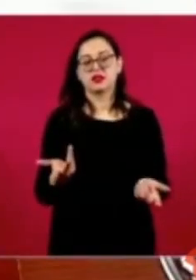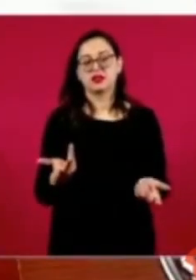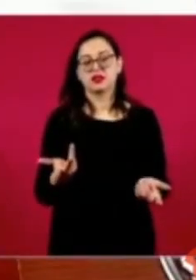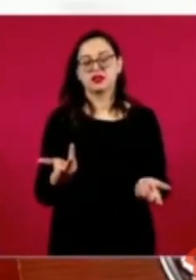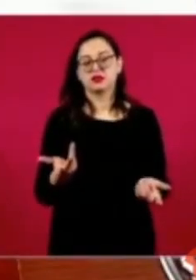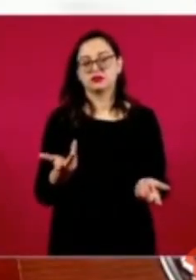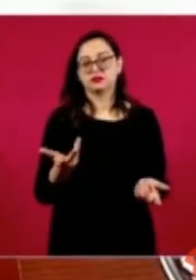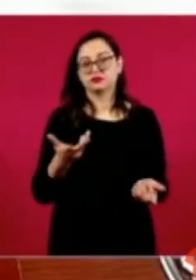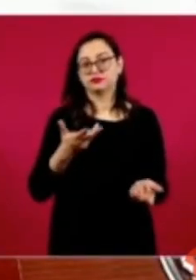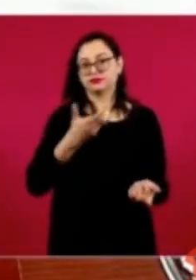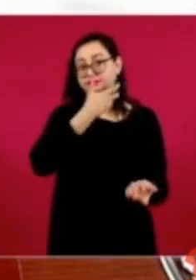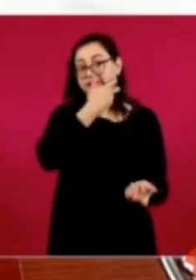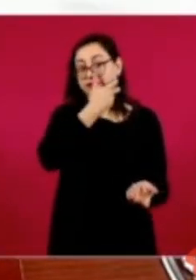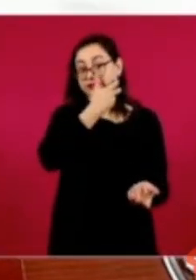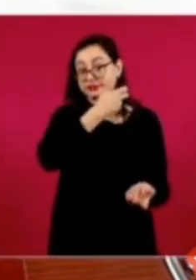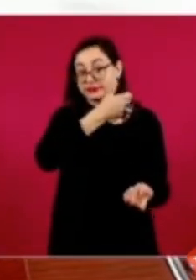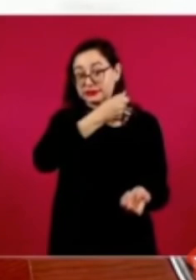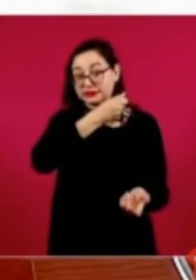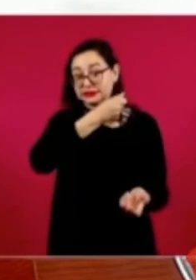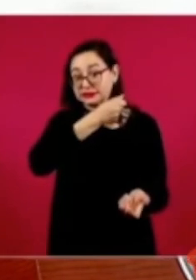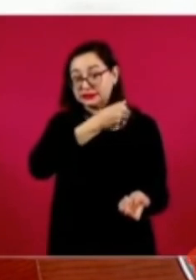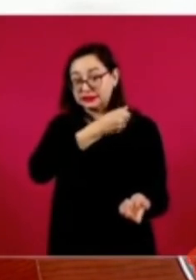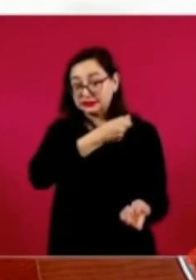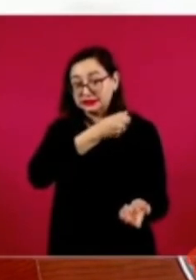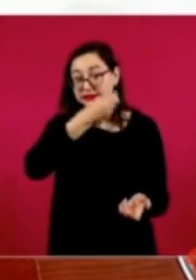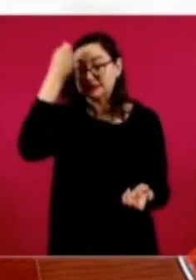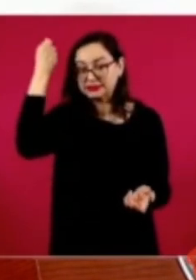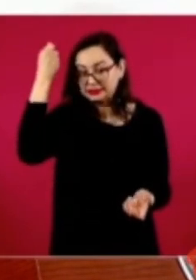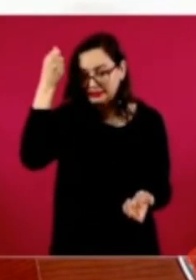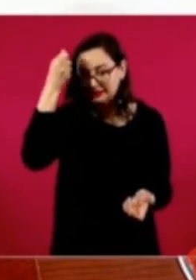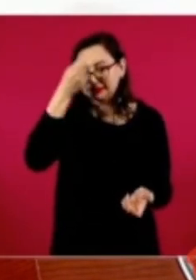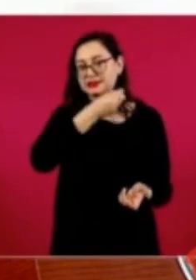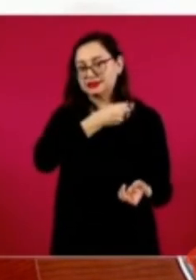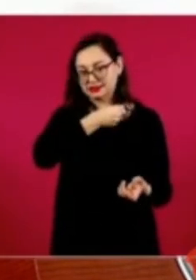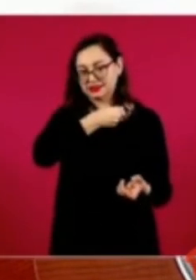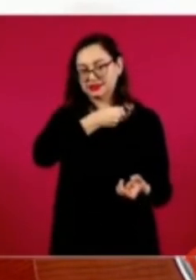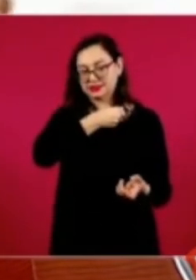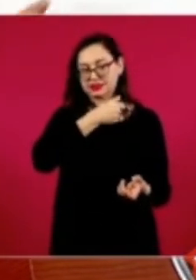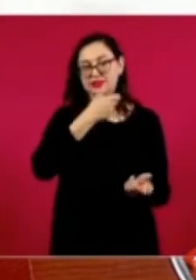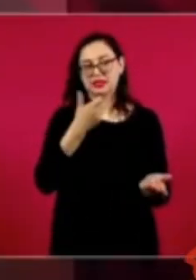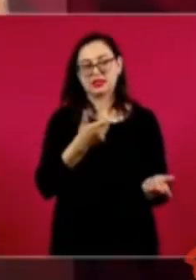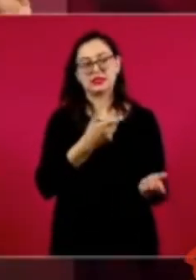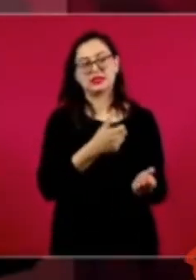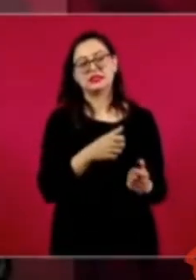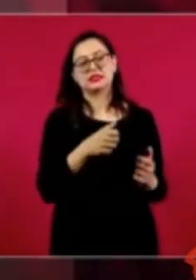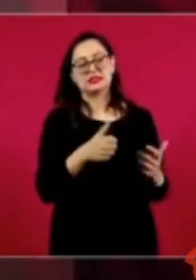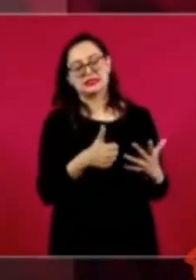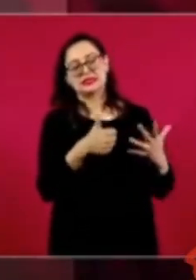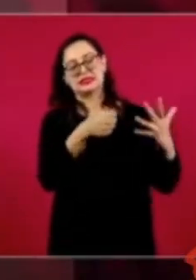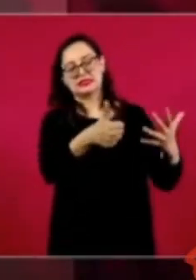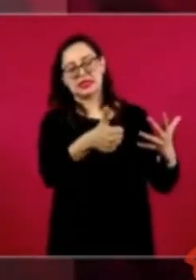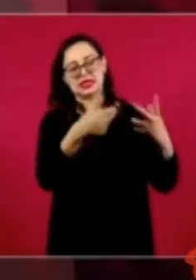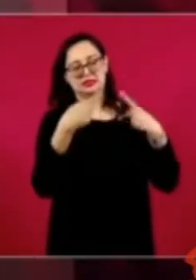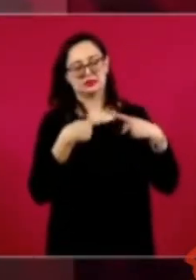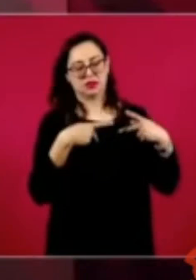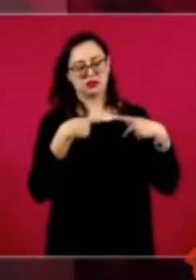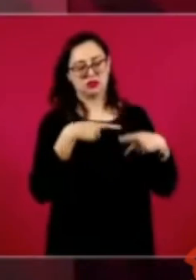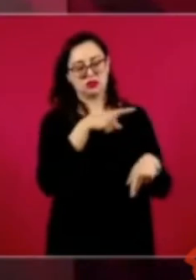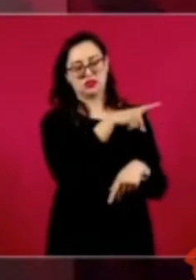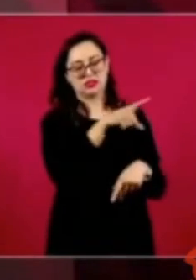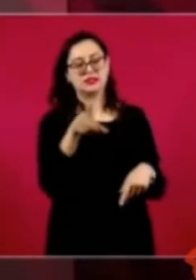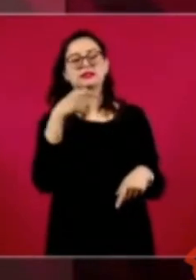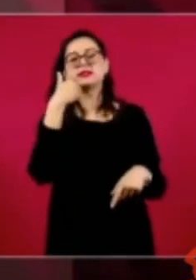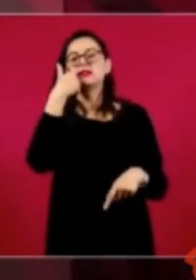habían 5 o 6 que querían, como acababa de